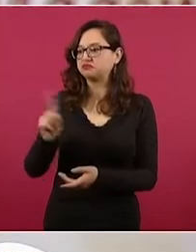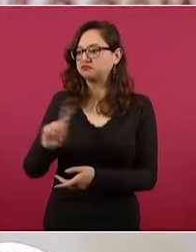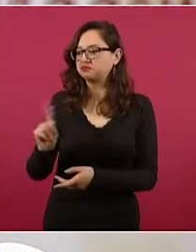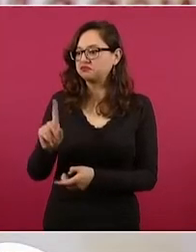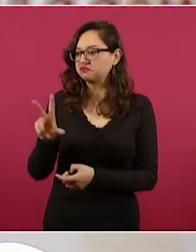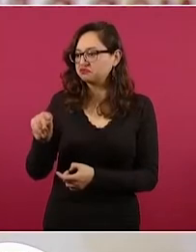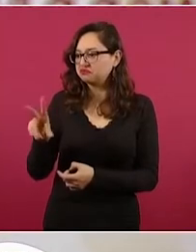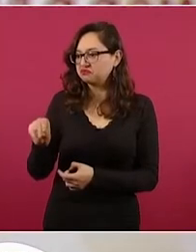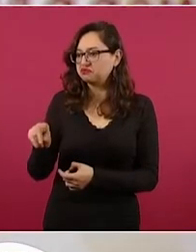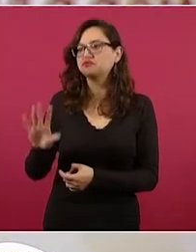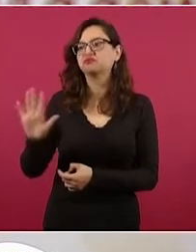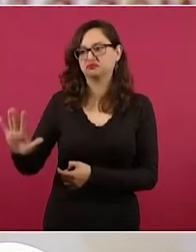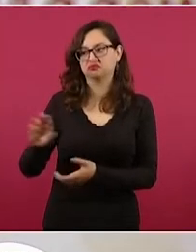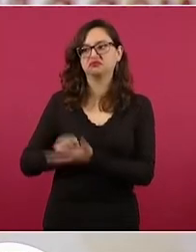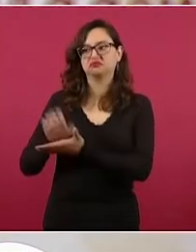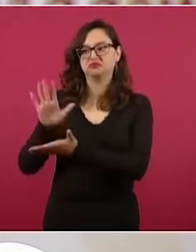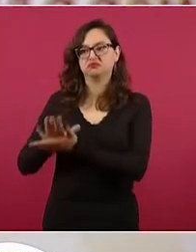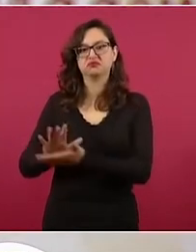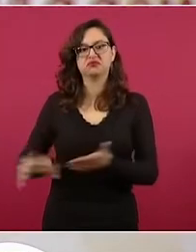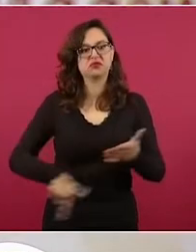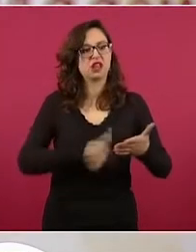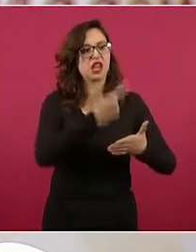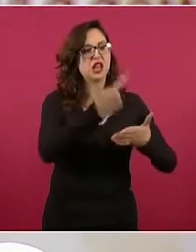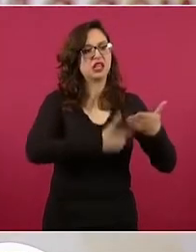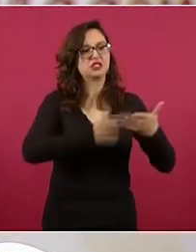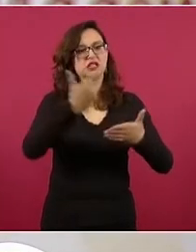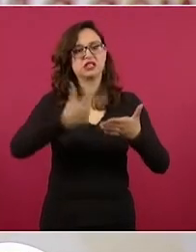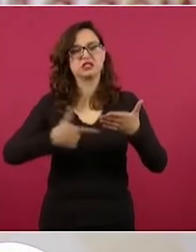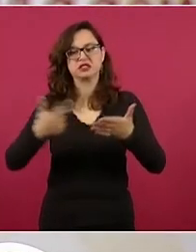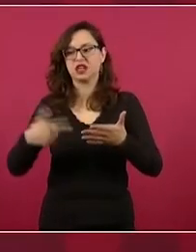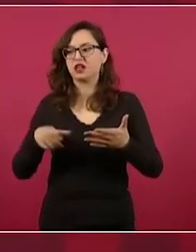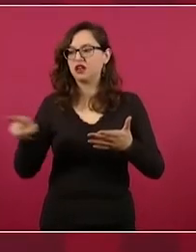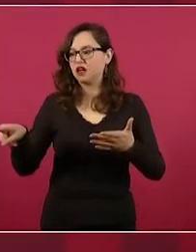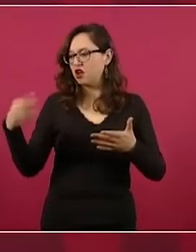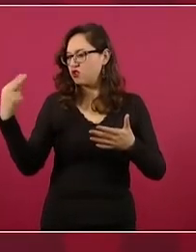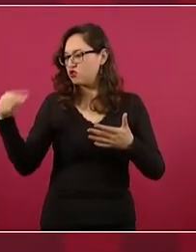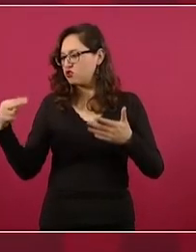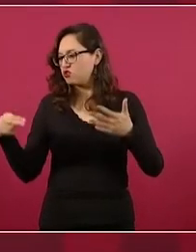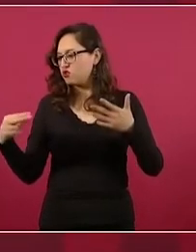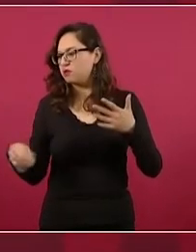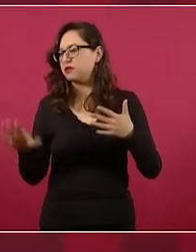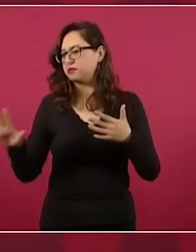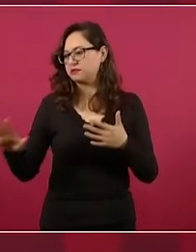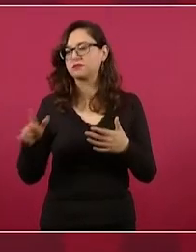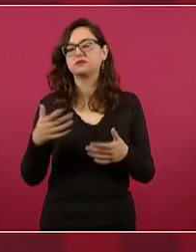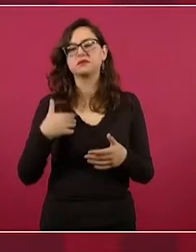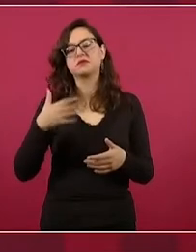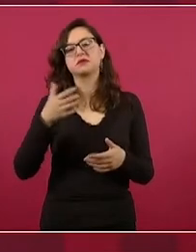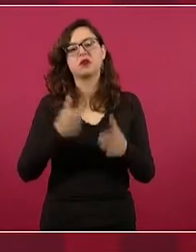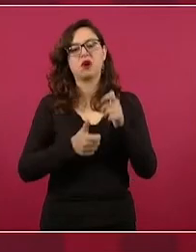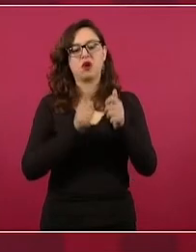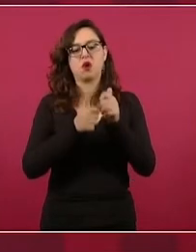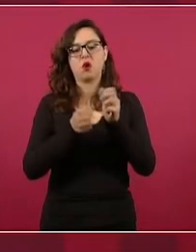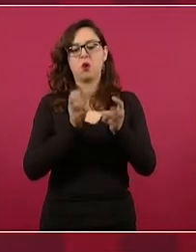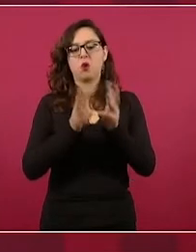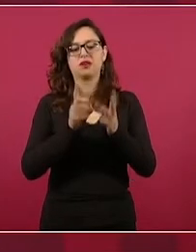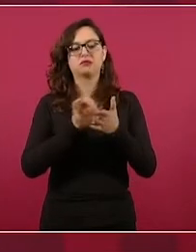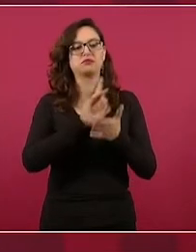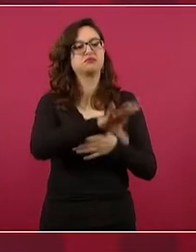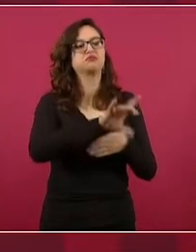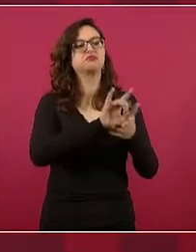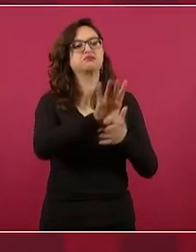van deteriorándose cada vez en una lisa y llana extorsión y amenaza de difundir imágenes de supuestos